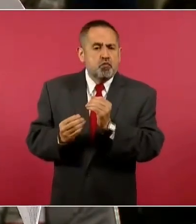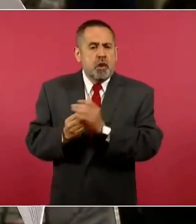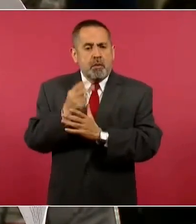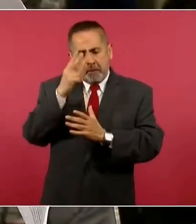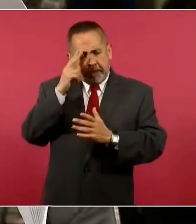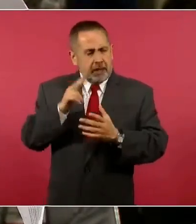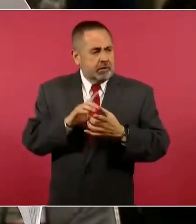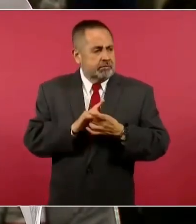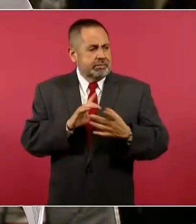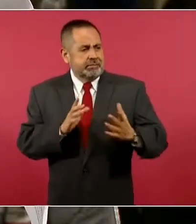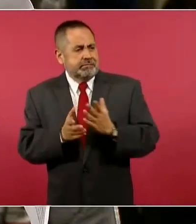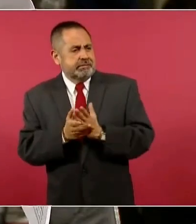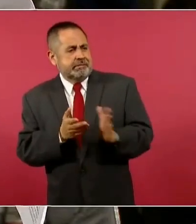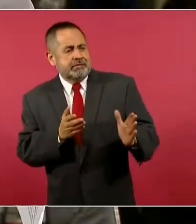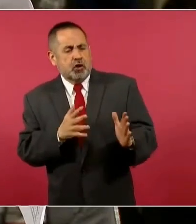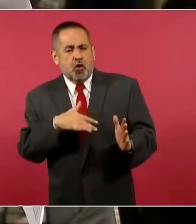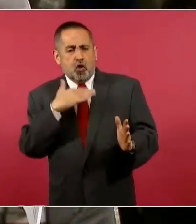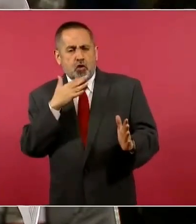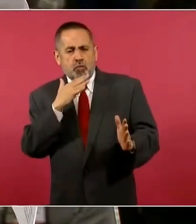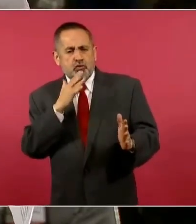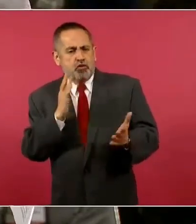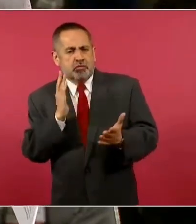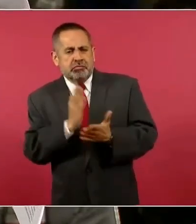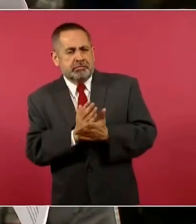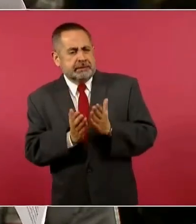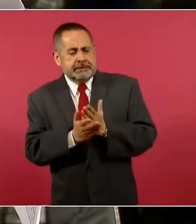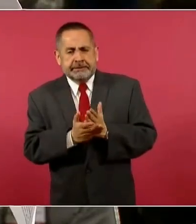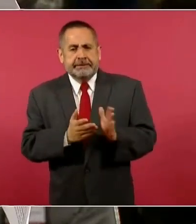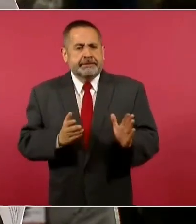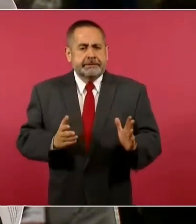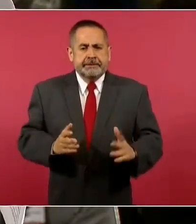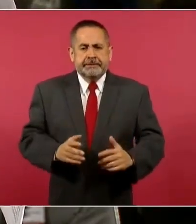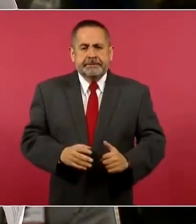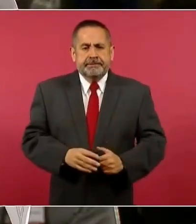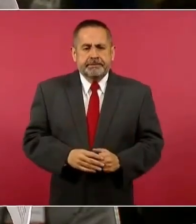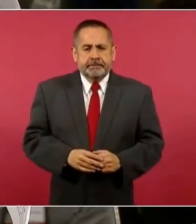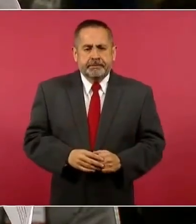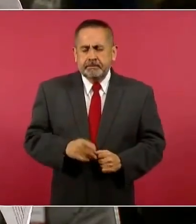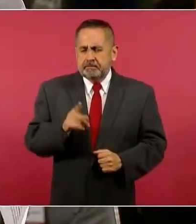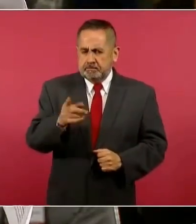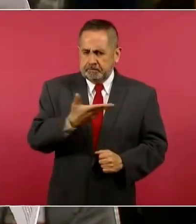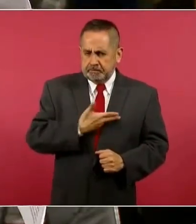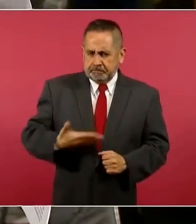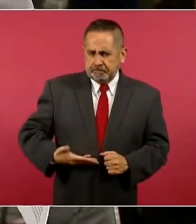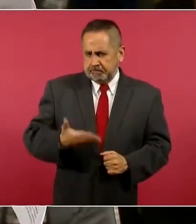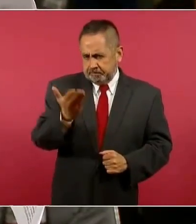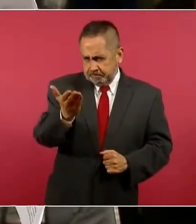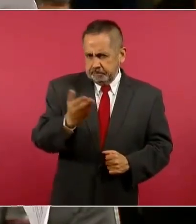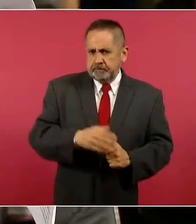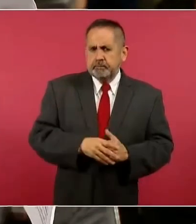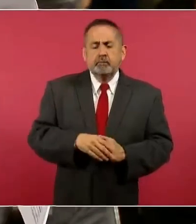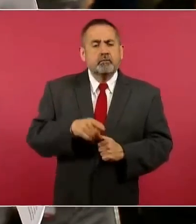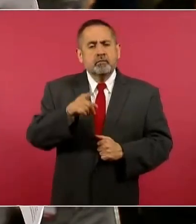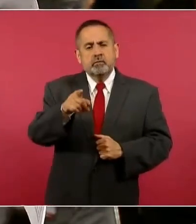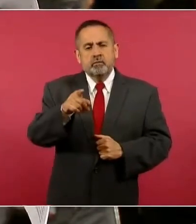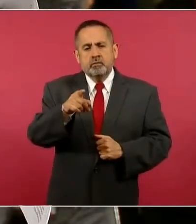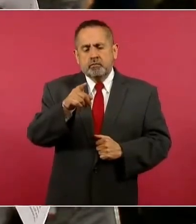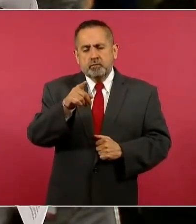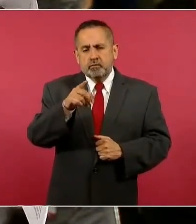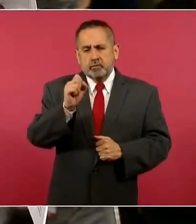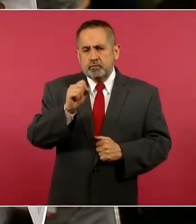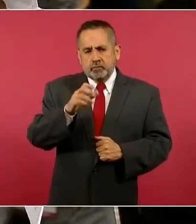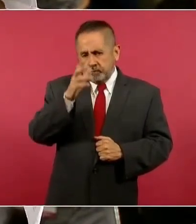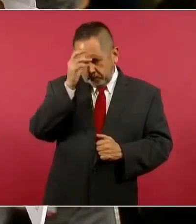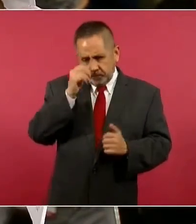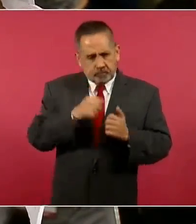liberado de la corrupción y de la impunidad. Presidente, usted ha estado en contra desde el principio del